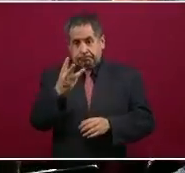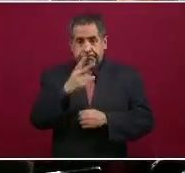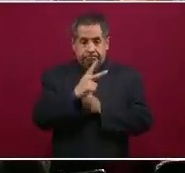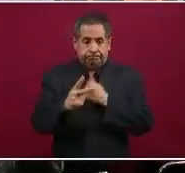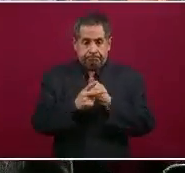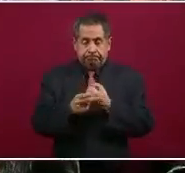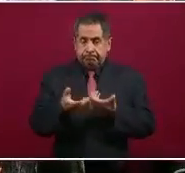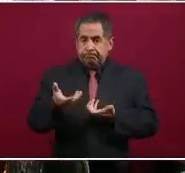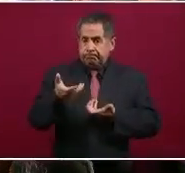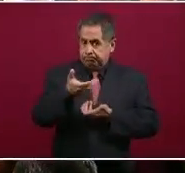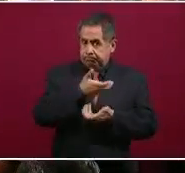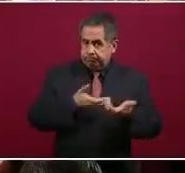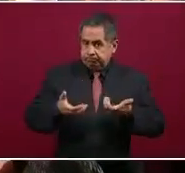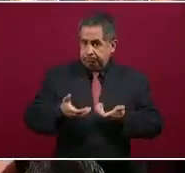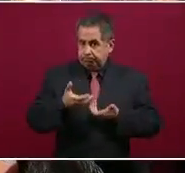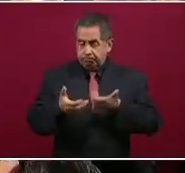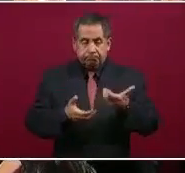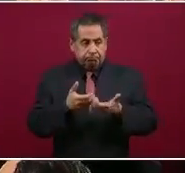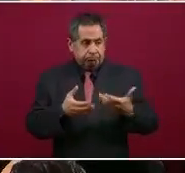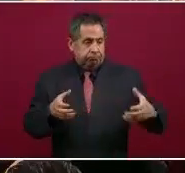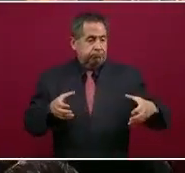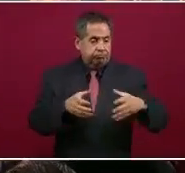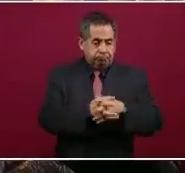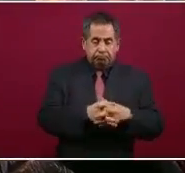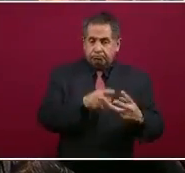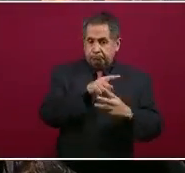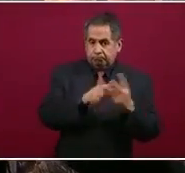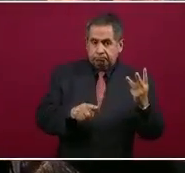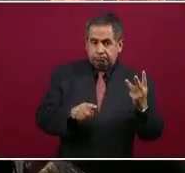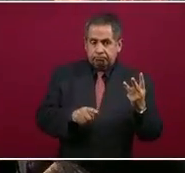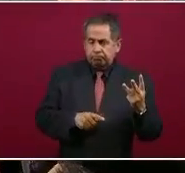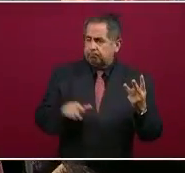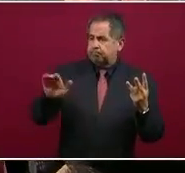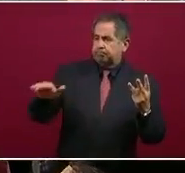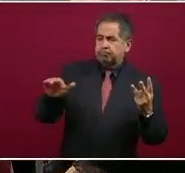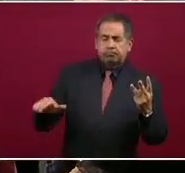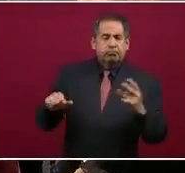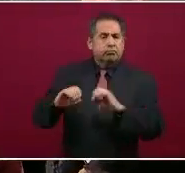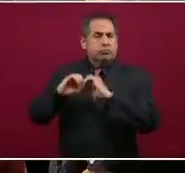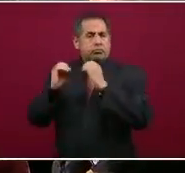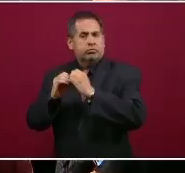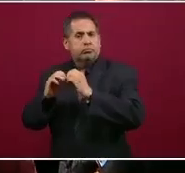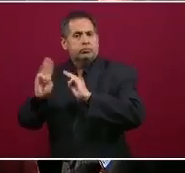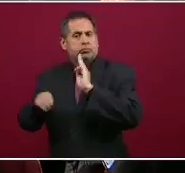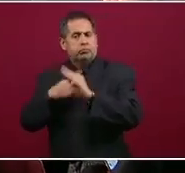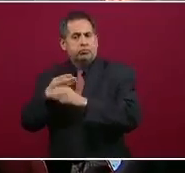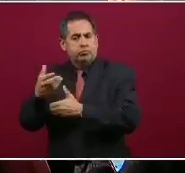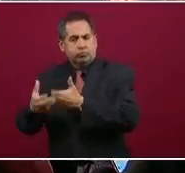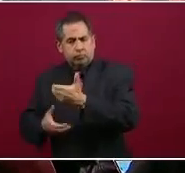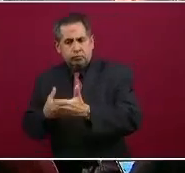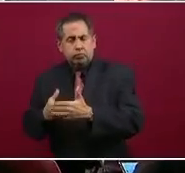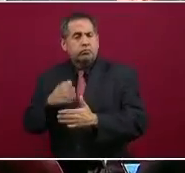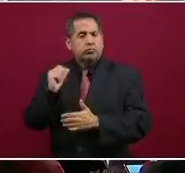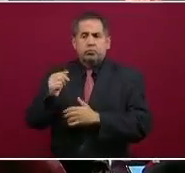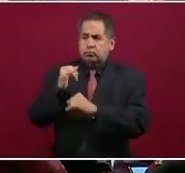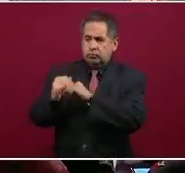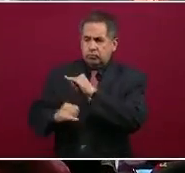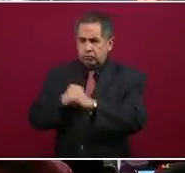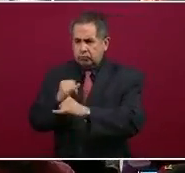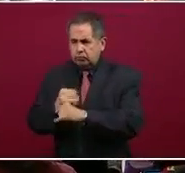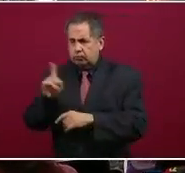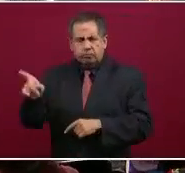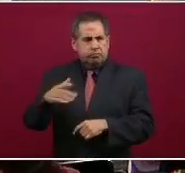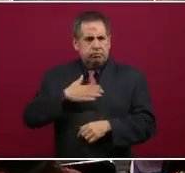de respaldos ante la Organización Mundial de Comercio. ¿Se acudirá a esto? ¿Se acudirá a otros instrumentos internacionales para verificar la